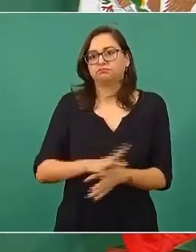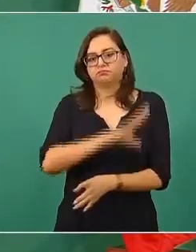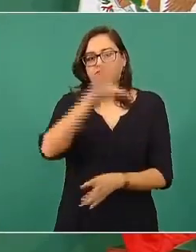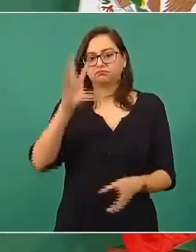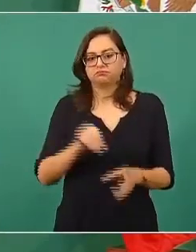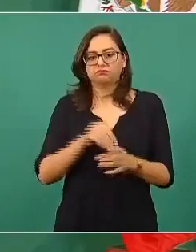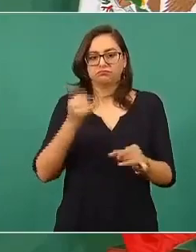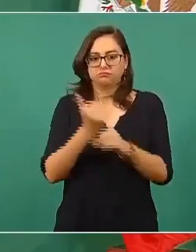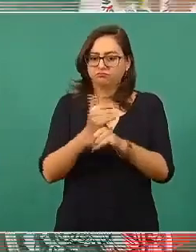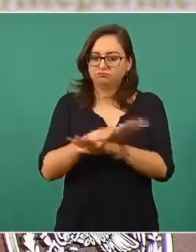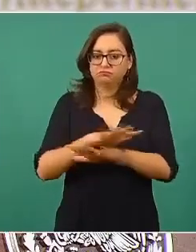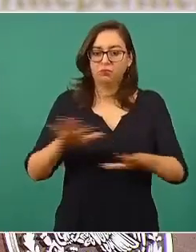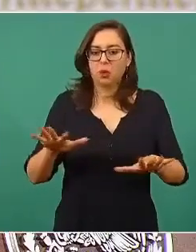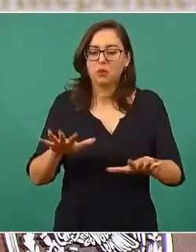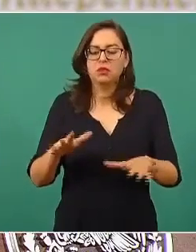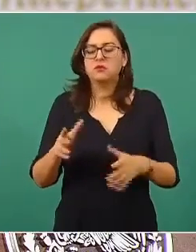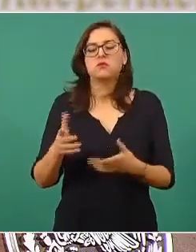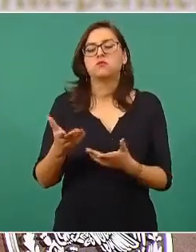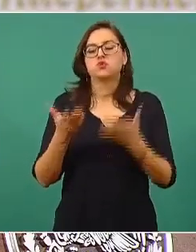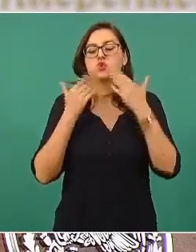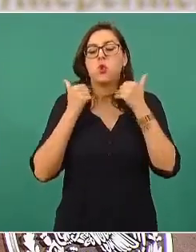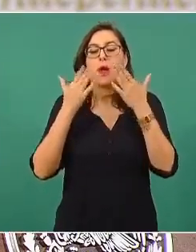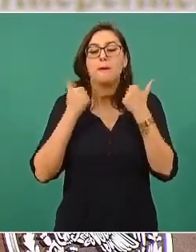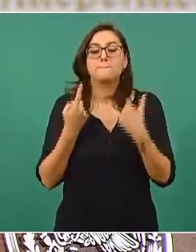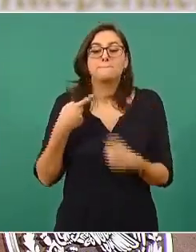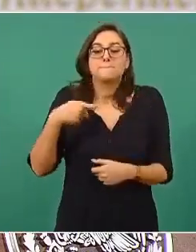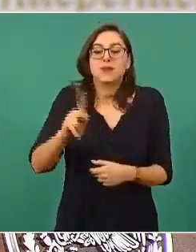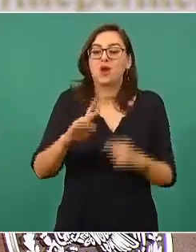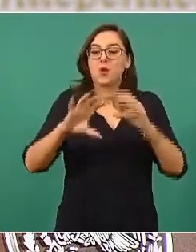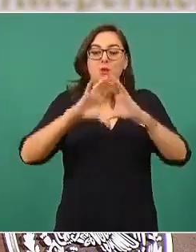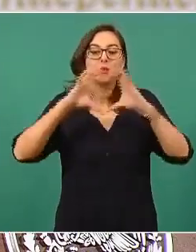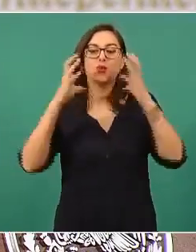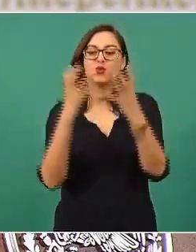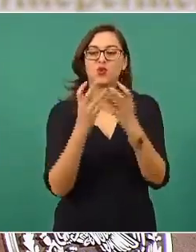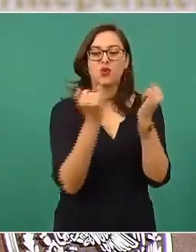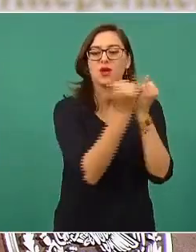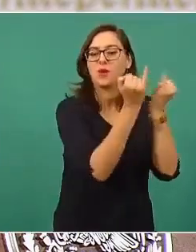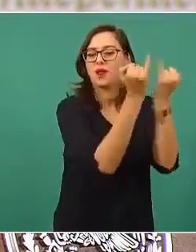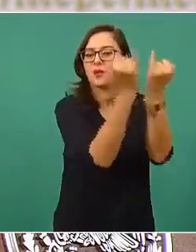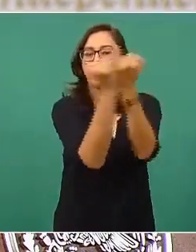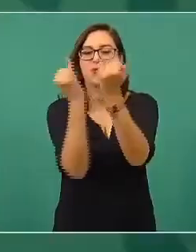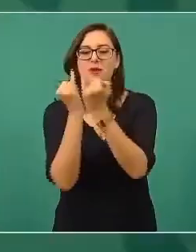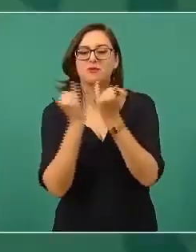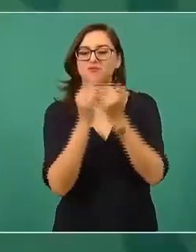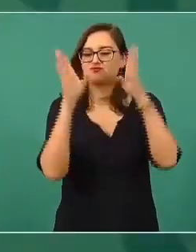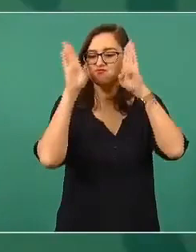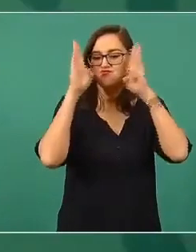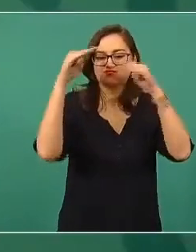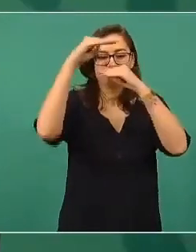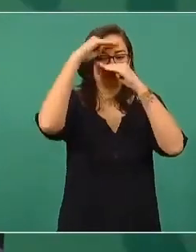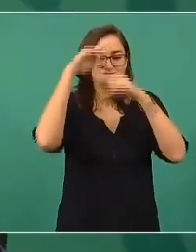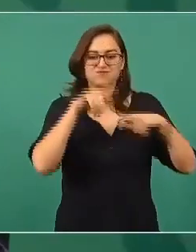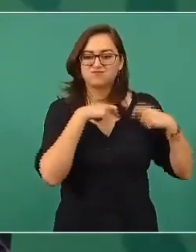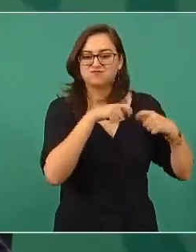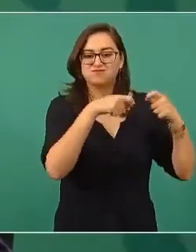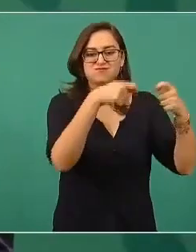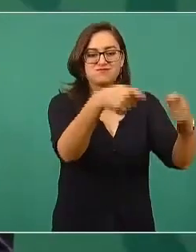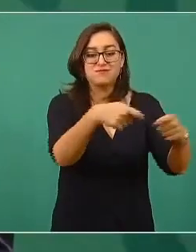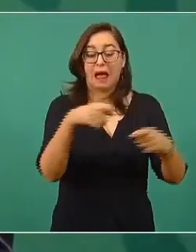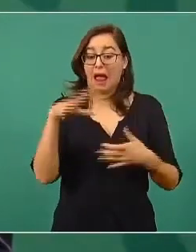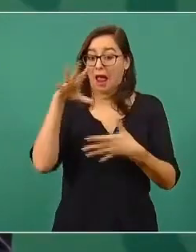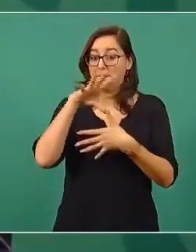eso es lo que aplica el conservadurismo en todo el mundo, y más en el continente